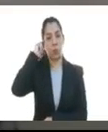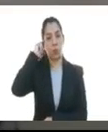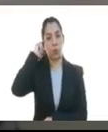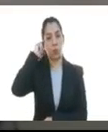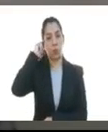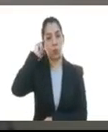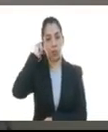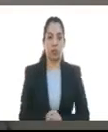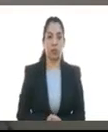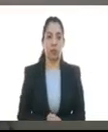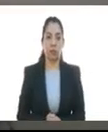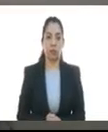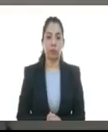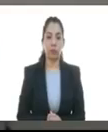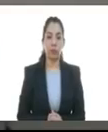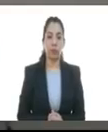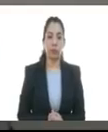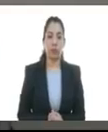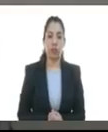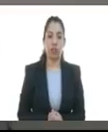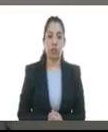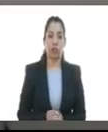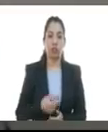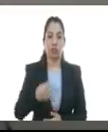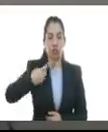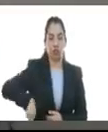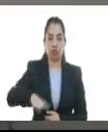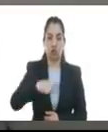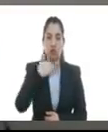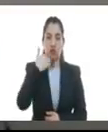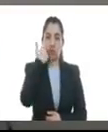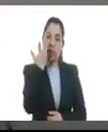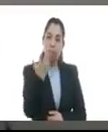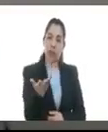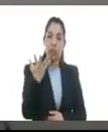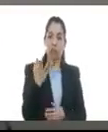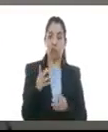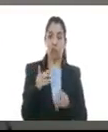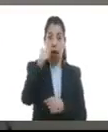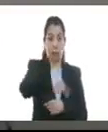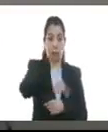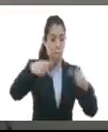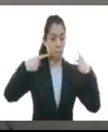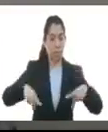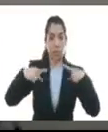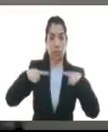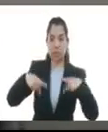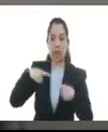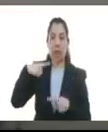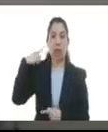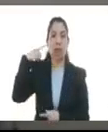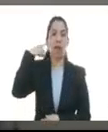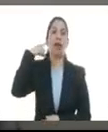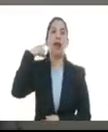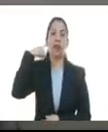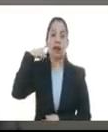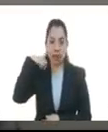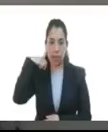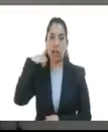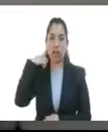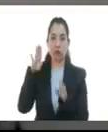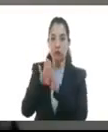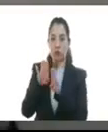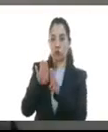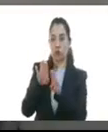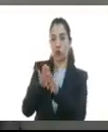Intentamos que se escuchara, que también toda la gente lo pues sí, que lo escuchara,